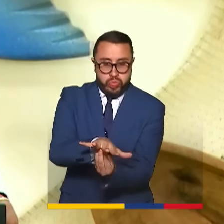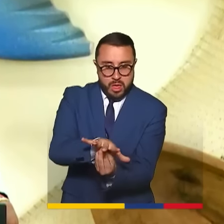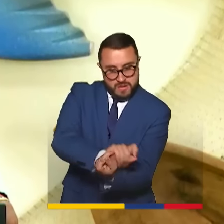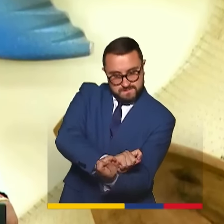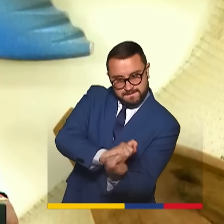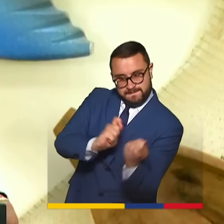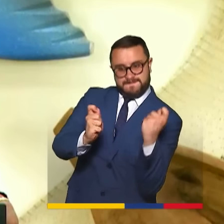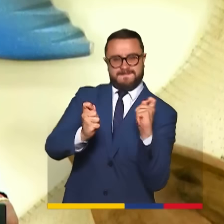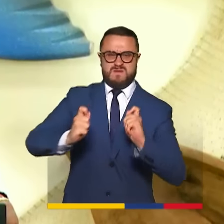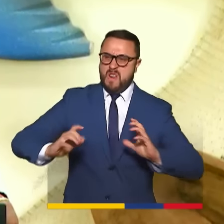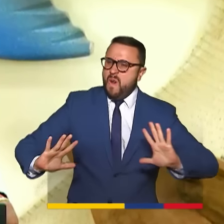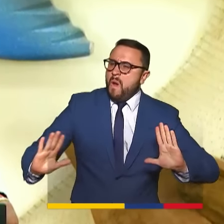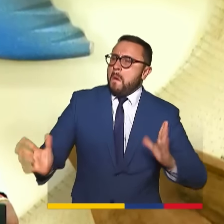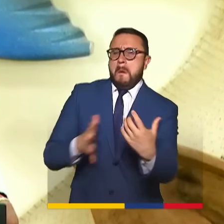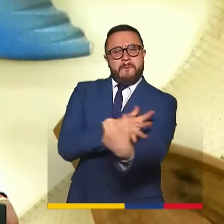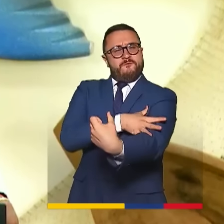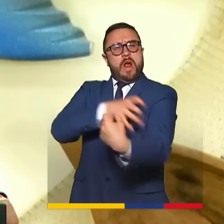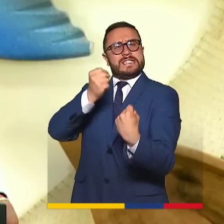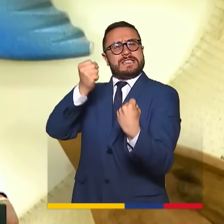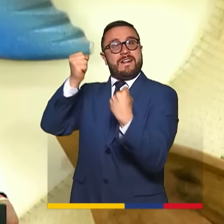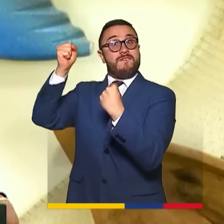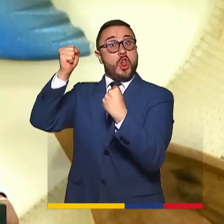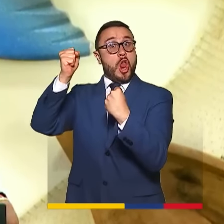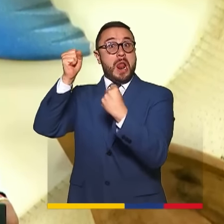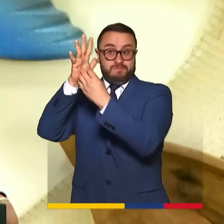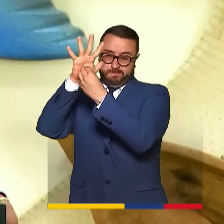volverse fuerza y revolución.